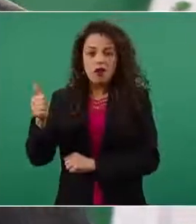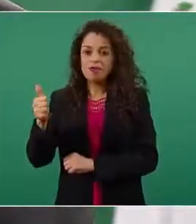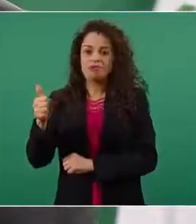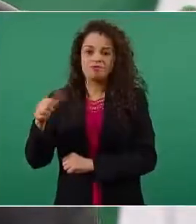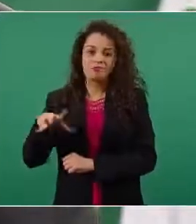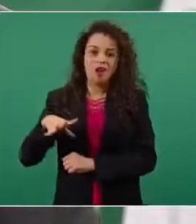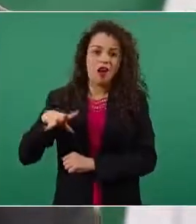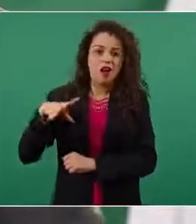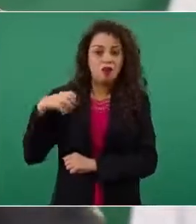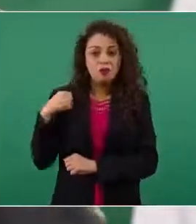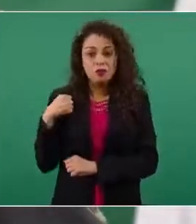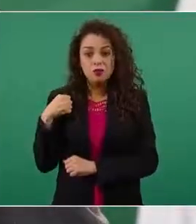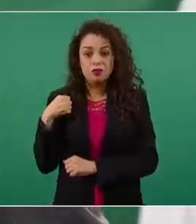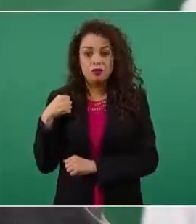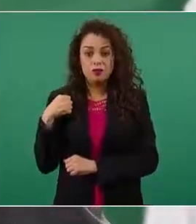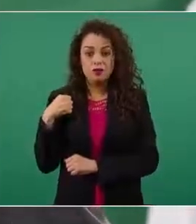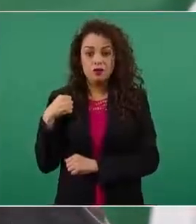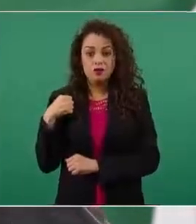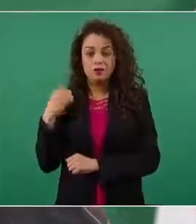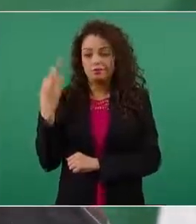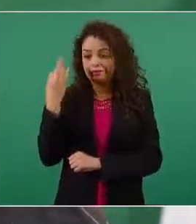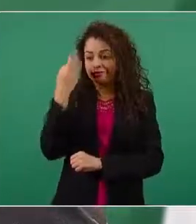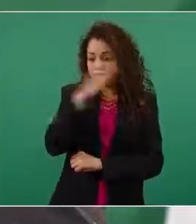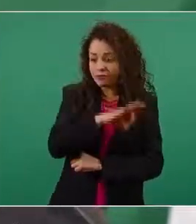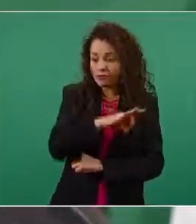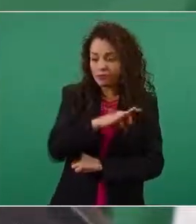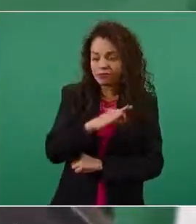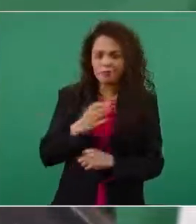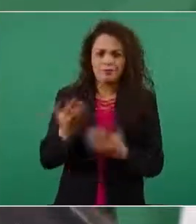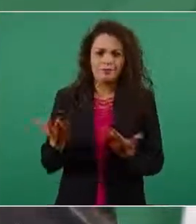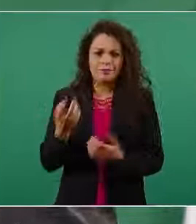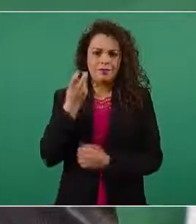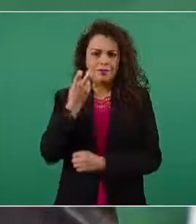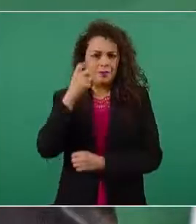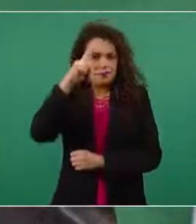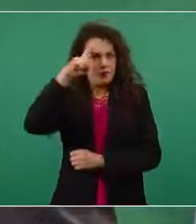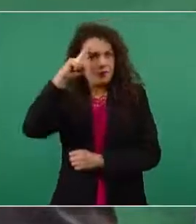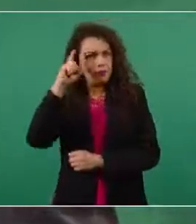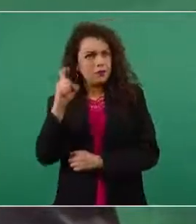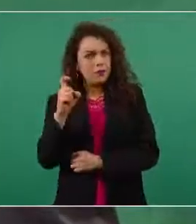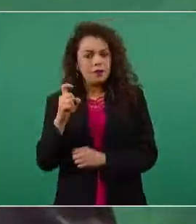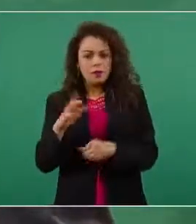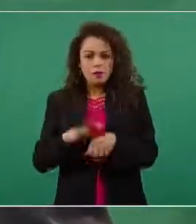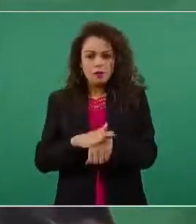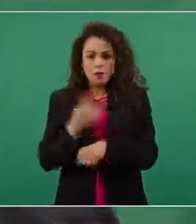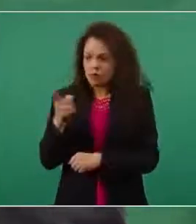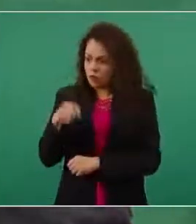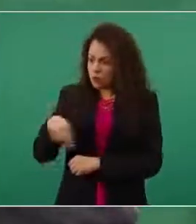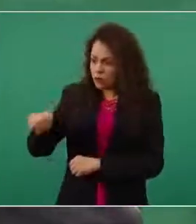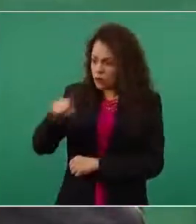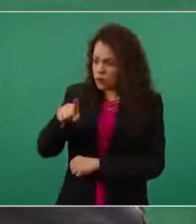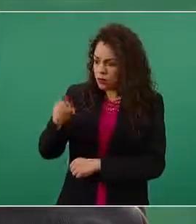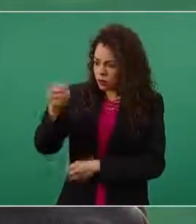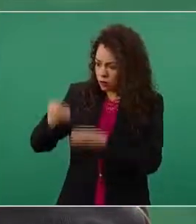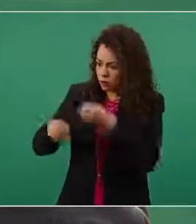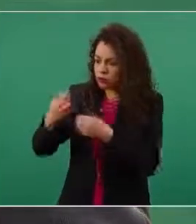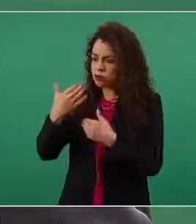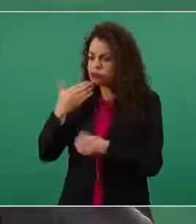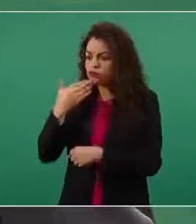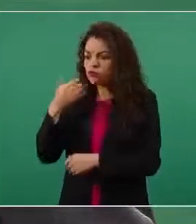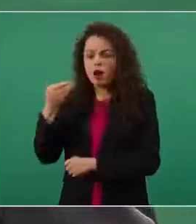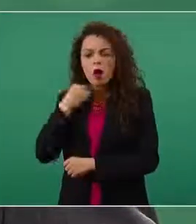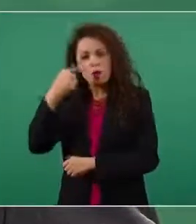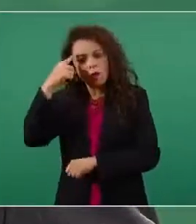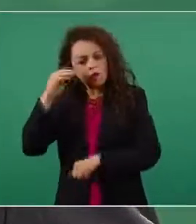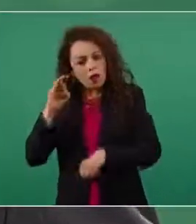Entonces, ¿por qué el Poder Judicial no tiene defensores del pueblo y nada